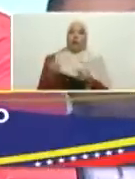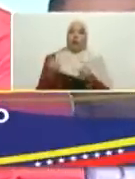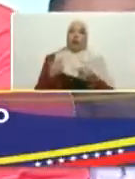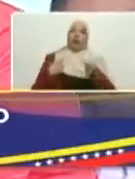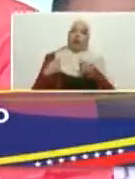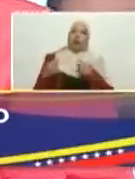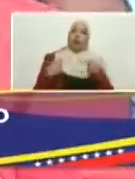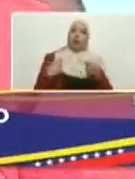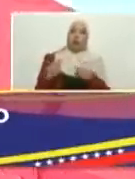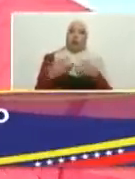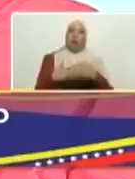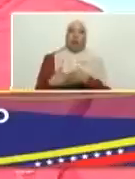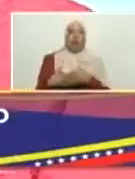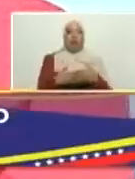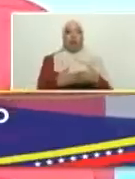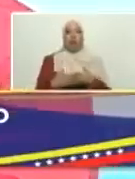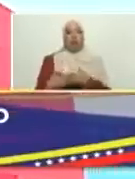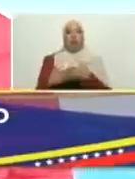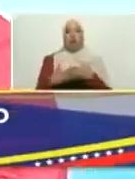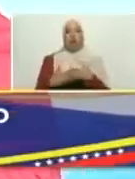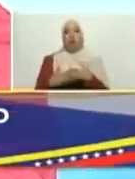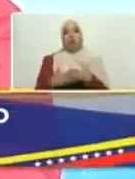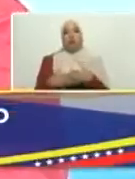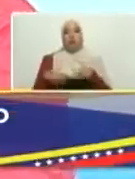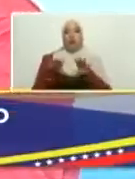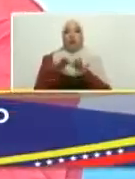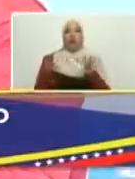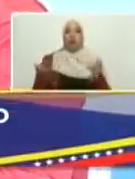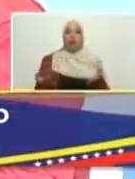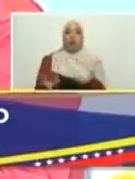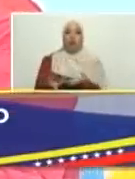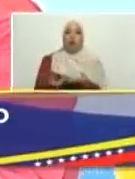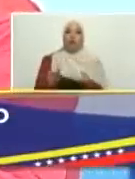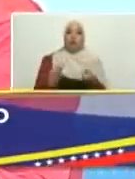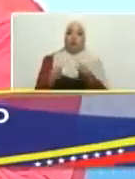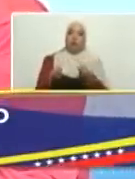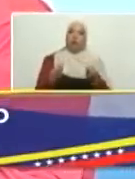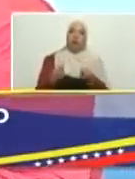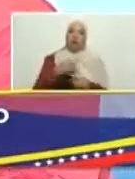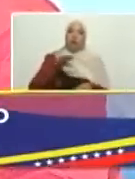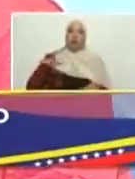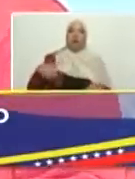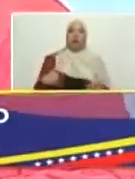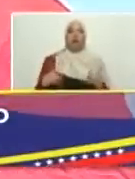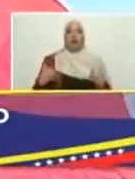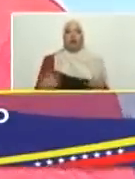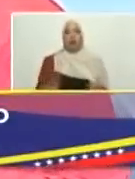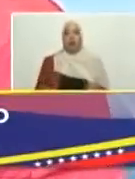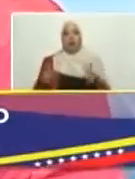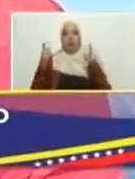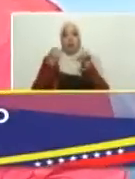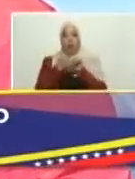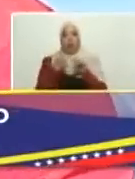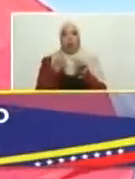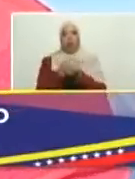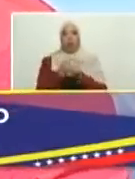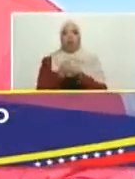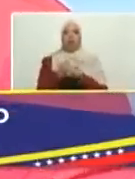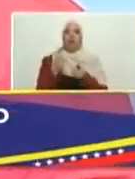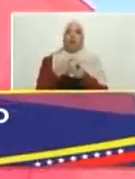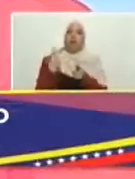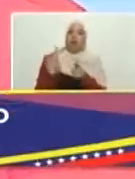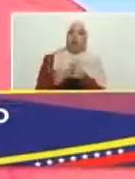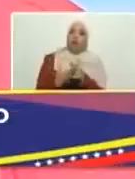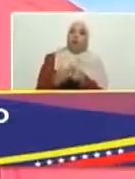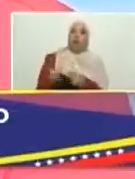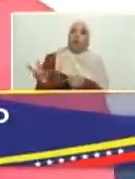desde Estados Unidos. Tratan de establecer un modelo colonial. Así es. Un modelo colonial de permisos de la OFAP, porque entonces le dicen a